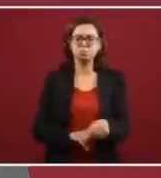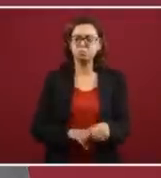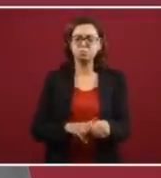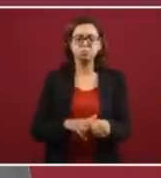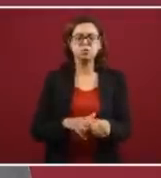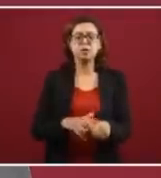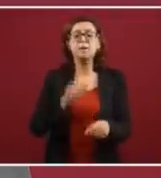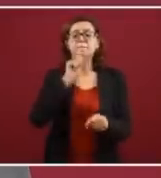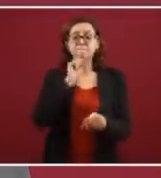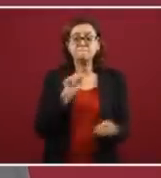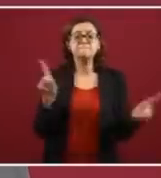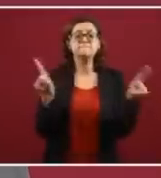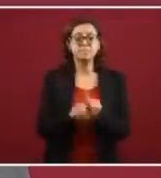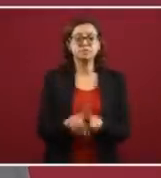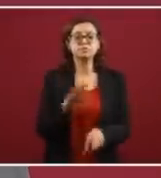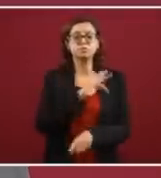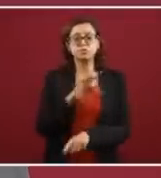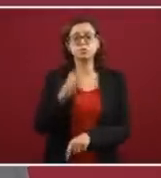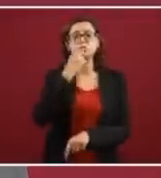inclusive